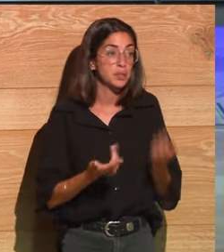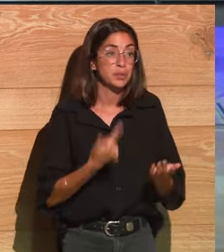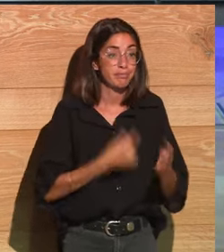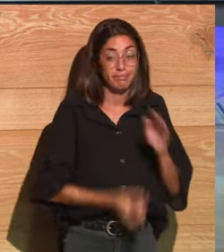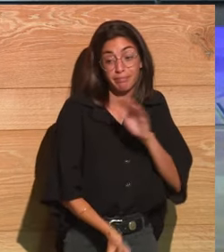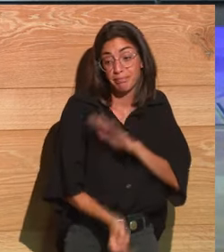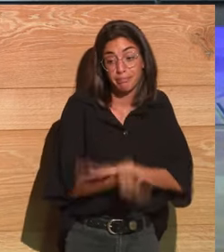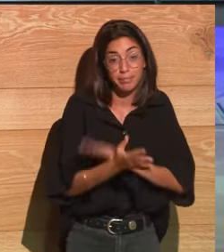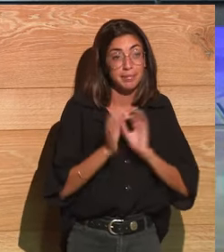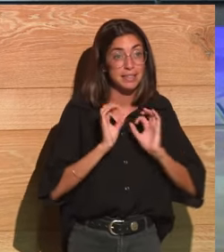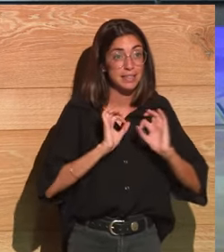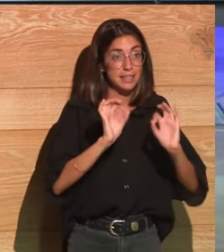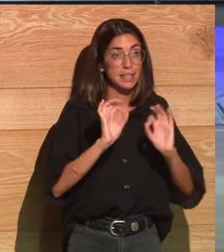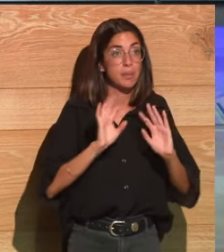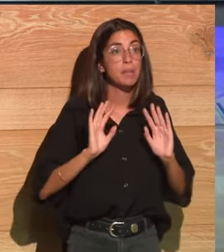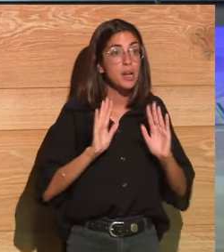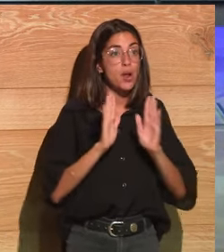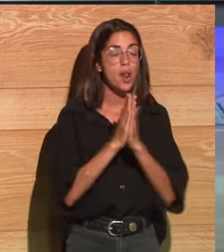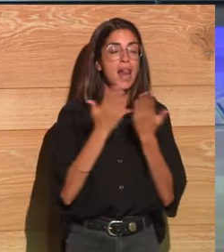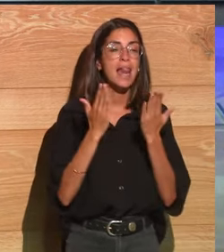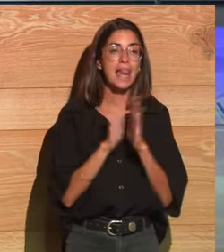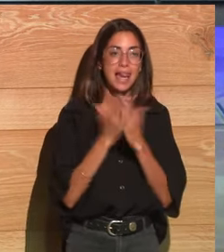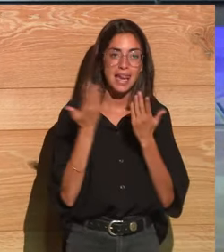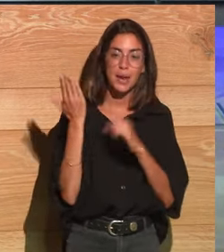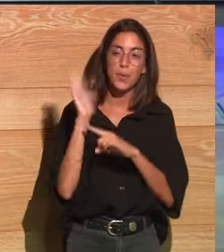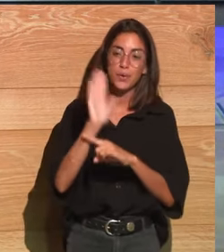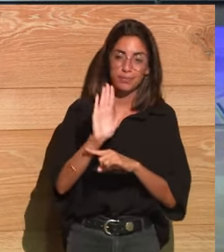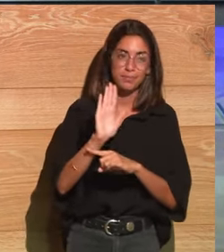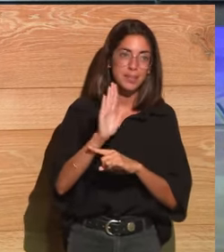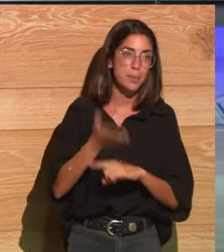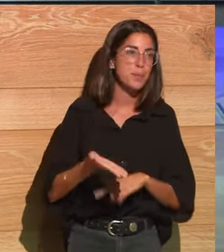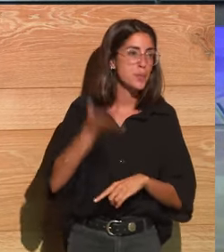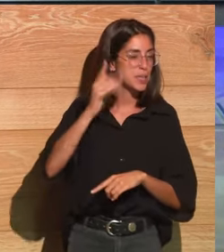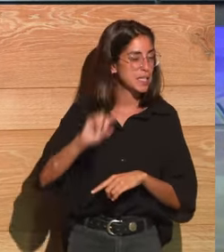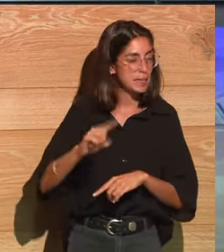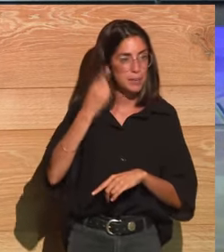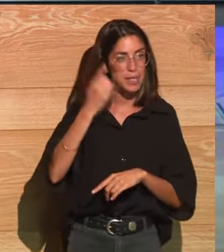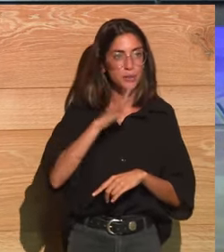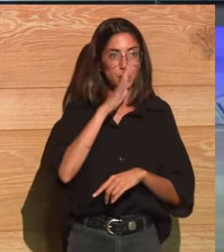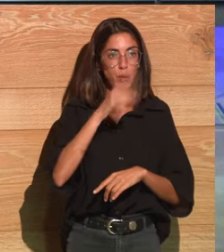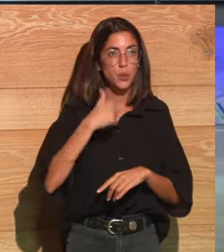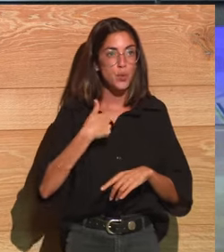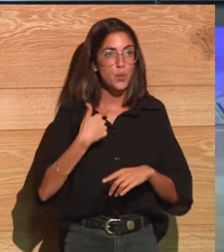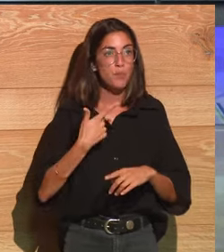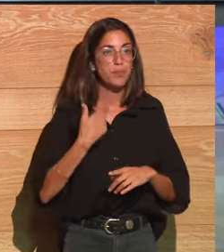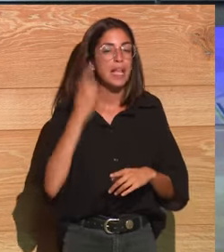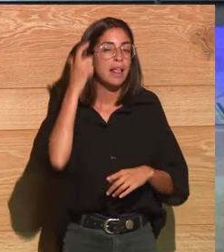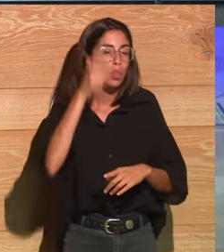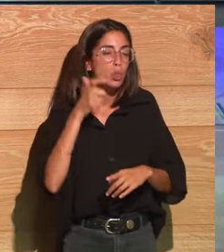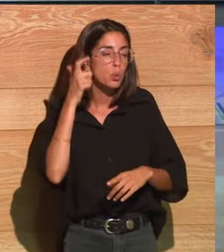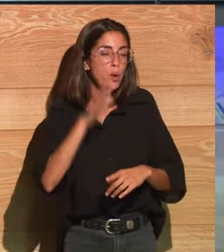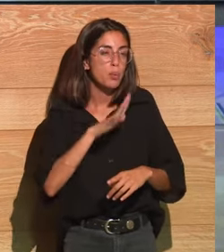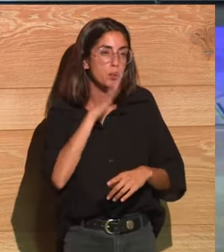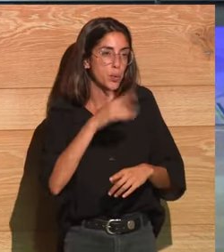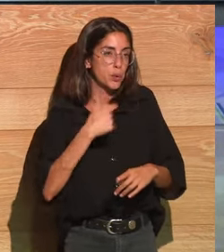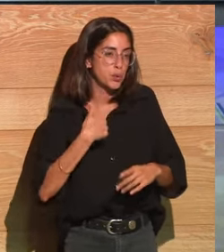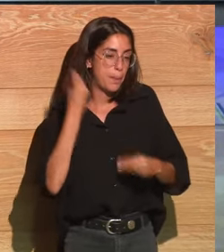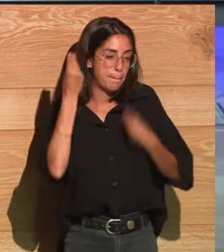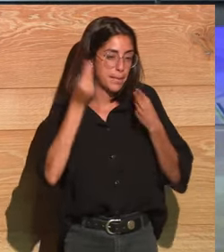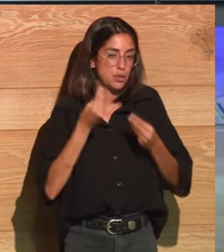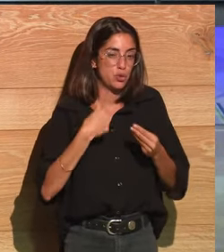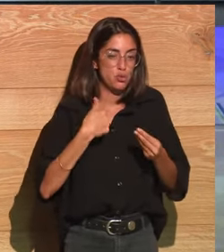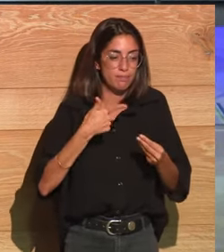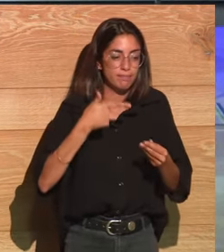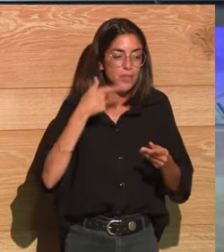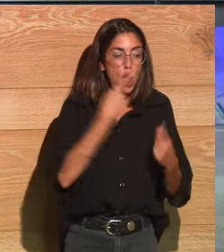así. Es decir, pero era el libro. Tardé mucho porque realmente he contado ahí lo que quería contar y como lo quería contar. Sí. Me llevó su